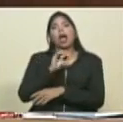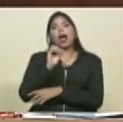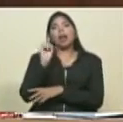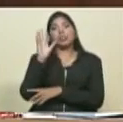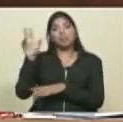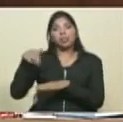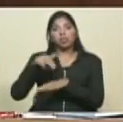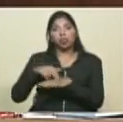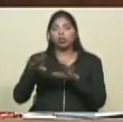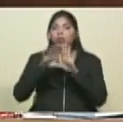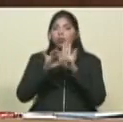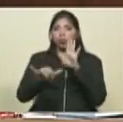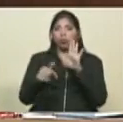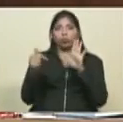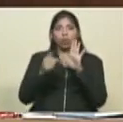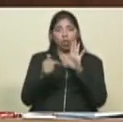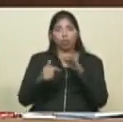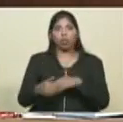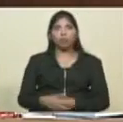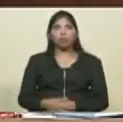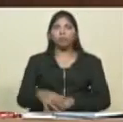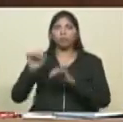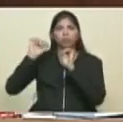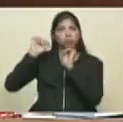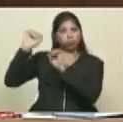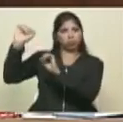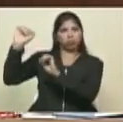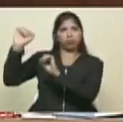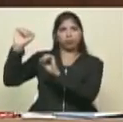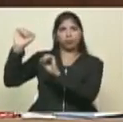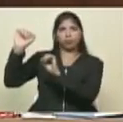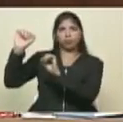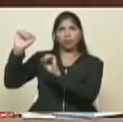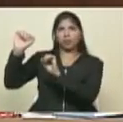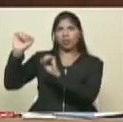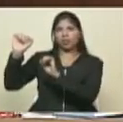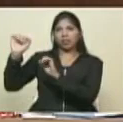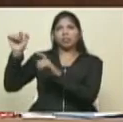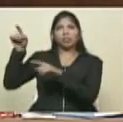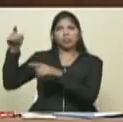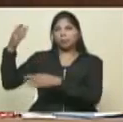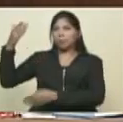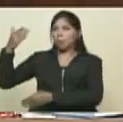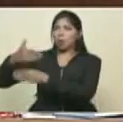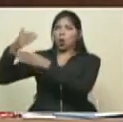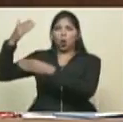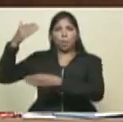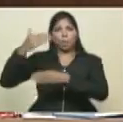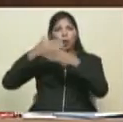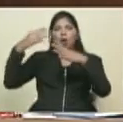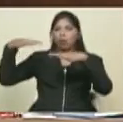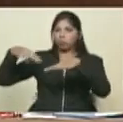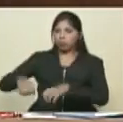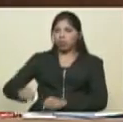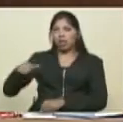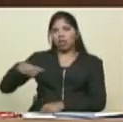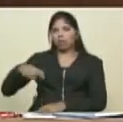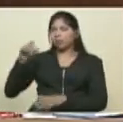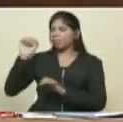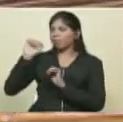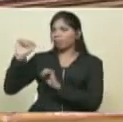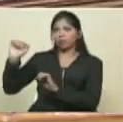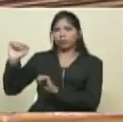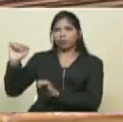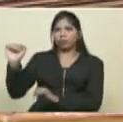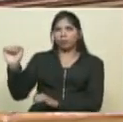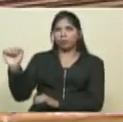soberana Asamblea Constituyente, rechazamos todos los intentos de intervención de Venezuela. Repudiamos